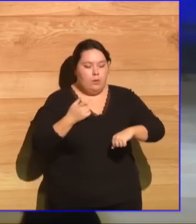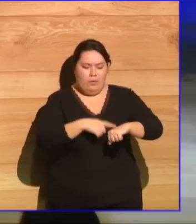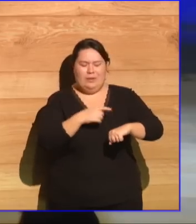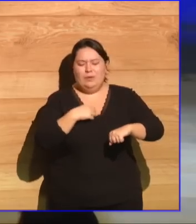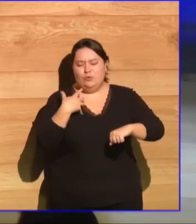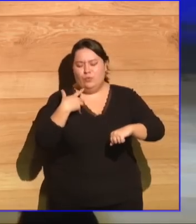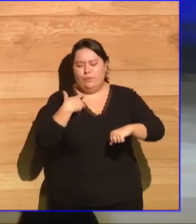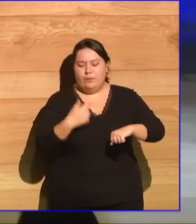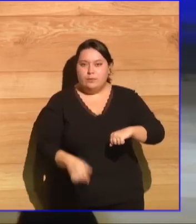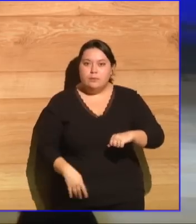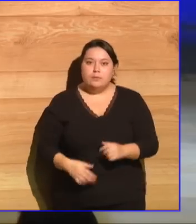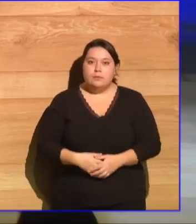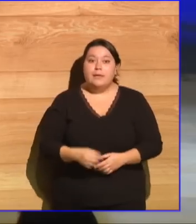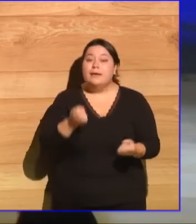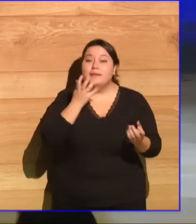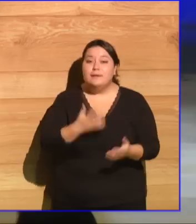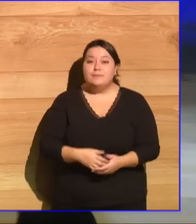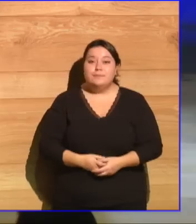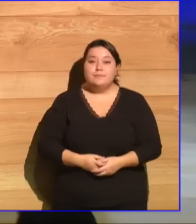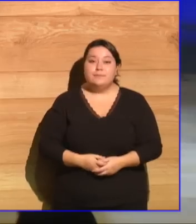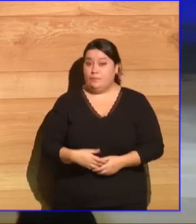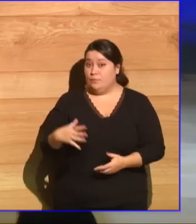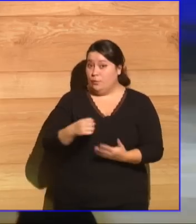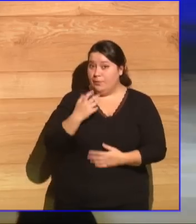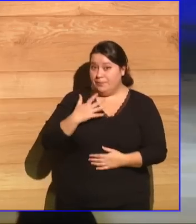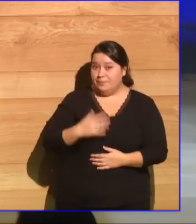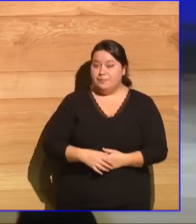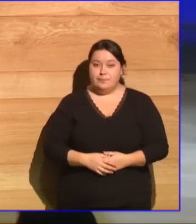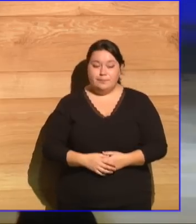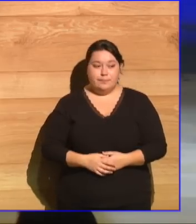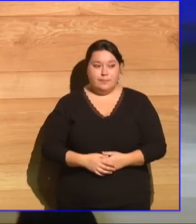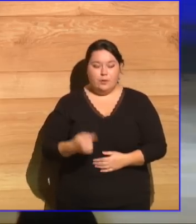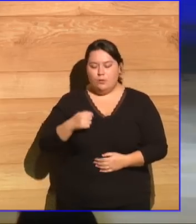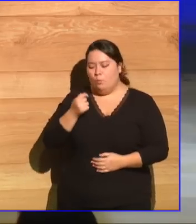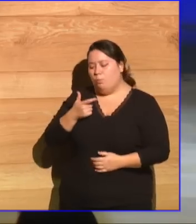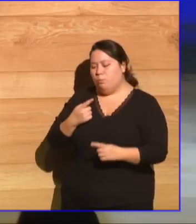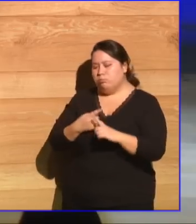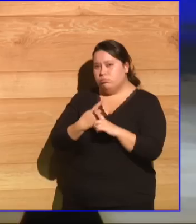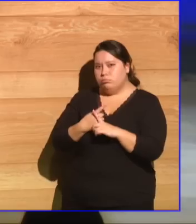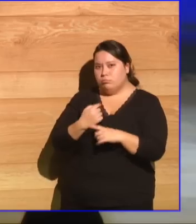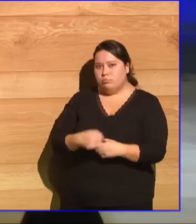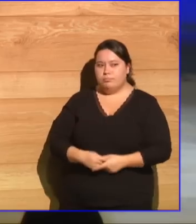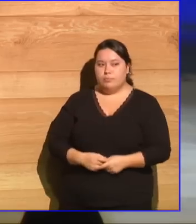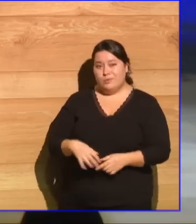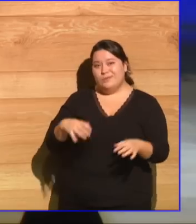pasa. ¿Cómo estáis? ¿Todo bien? ¿Rodrigo? Hola, yo estoy un poquito nervioso, perdona.